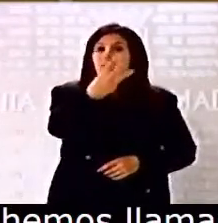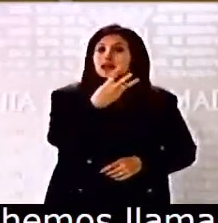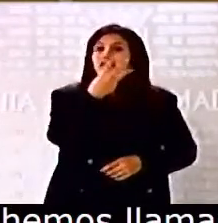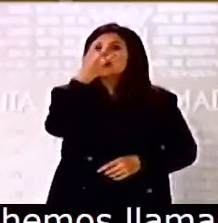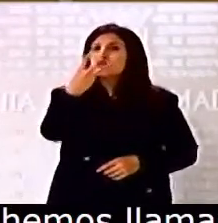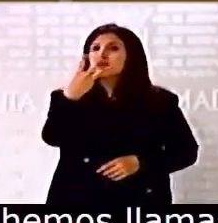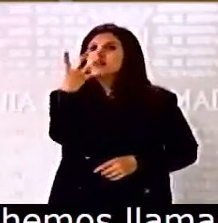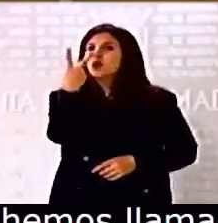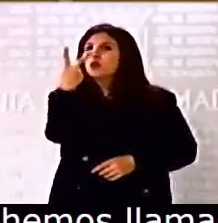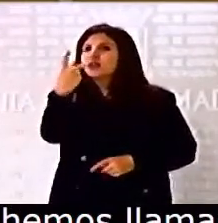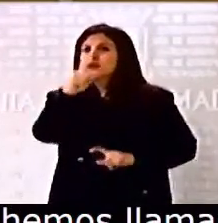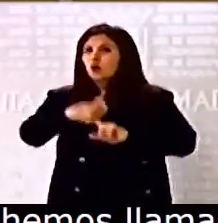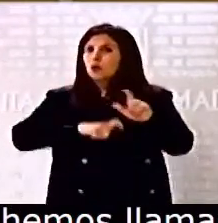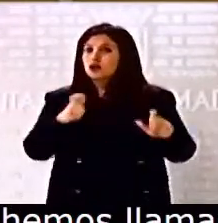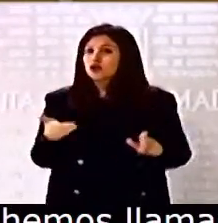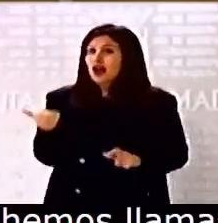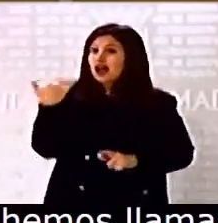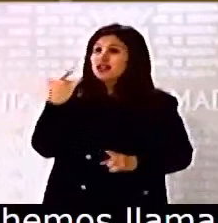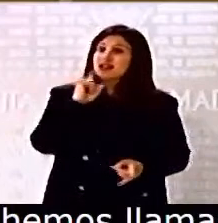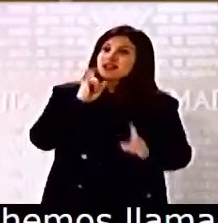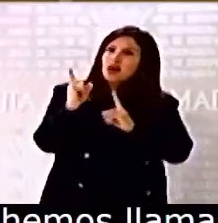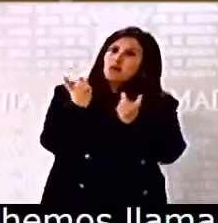3.342 personas de ayer para hoy.